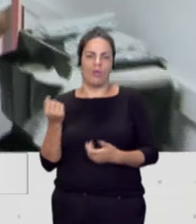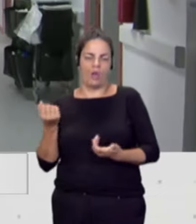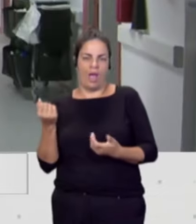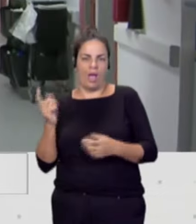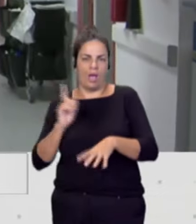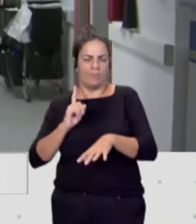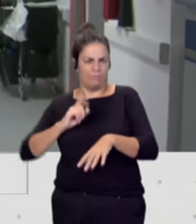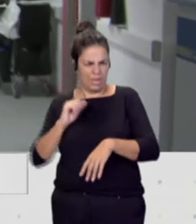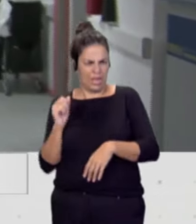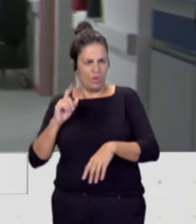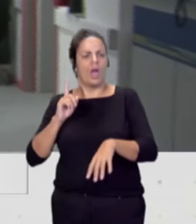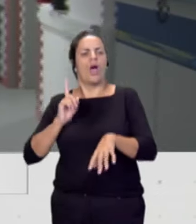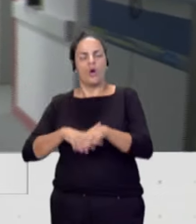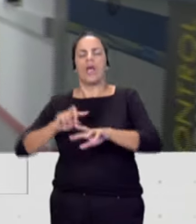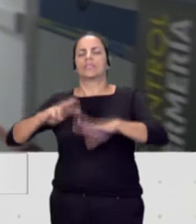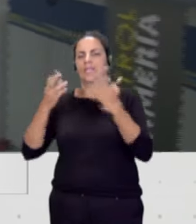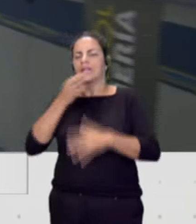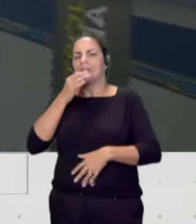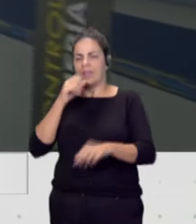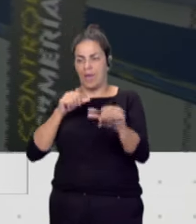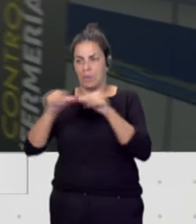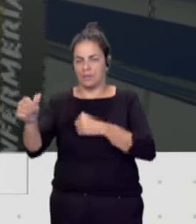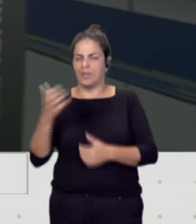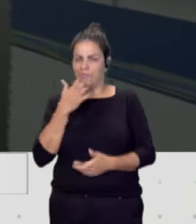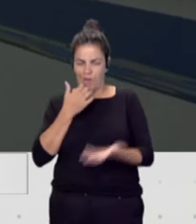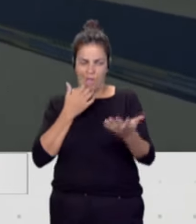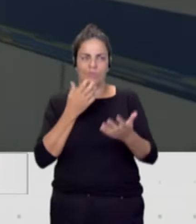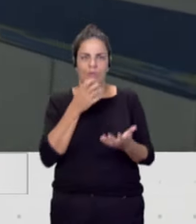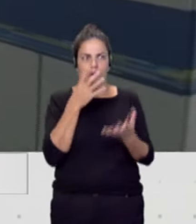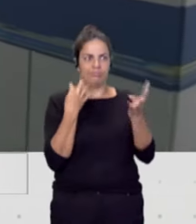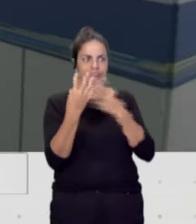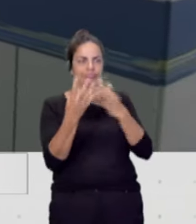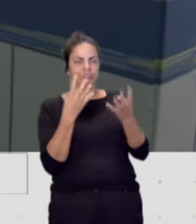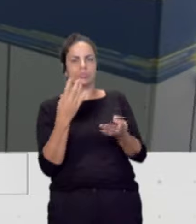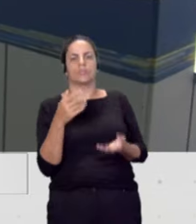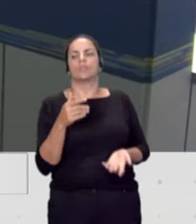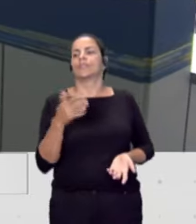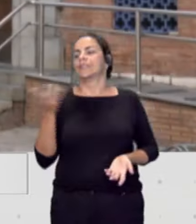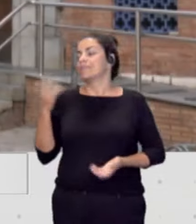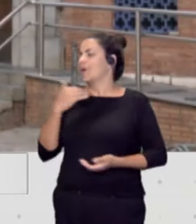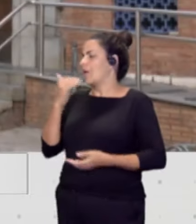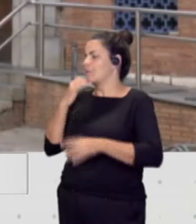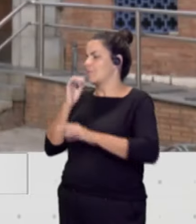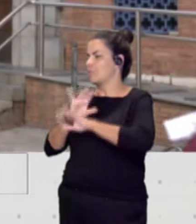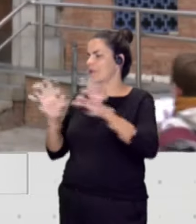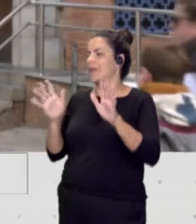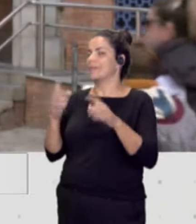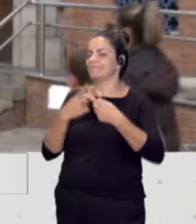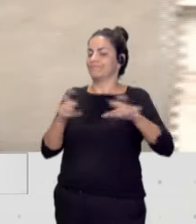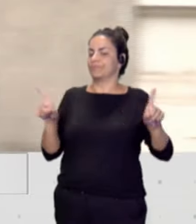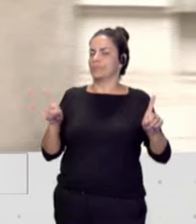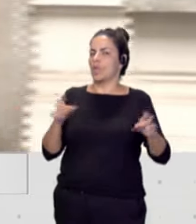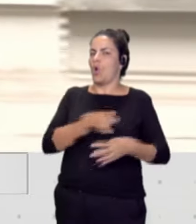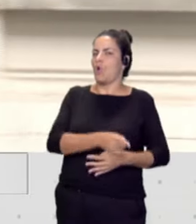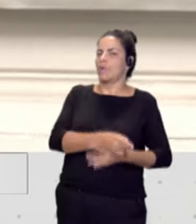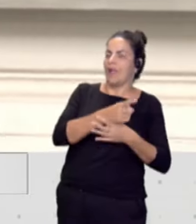si no, asegurar no, que no nos vemos. Que no. Hay una cosa que está clara, ¿no? Es el hecho de que el distingo entre obligación